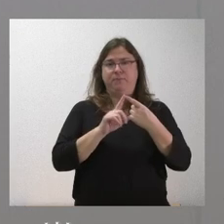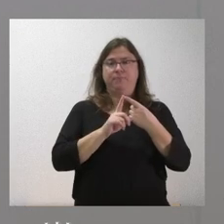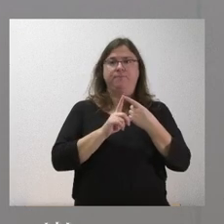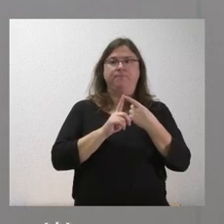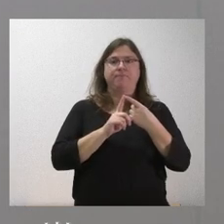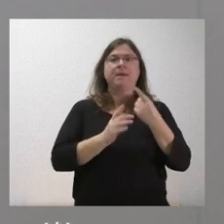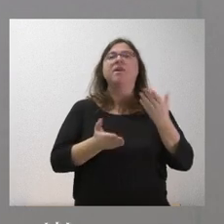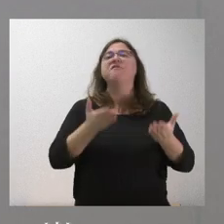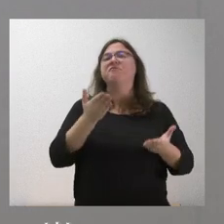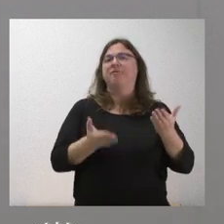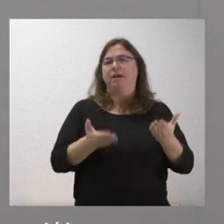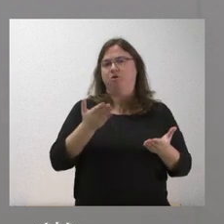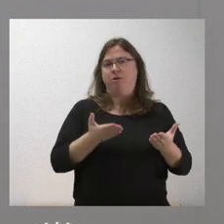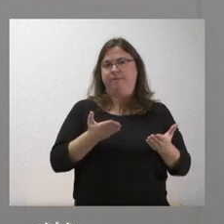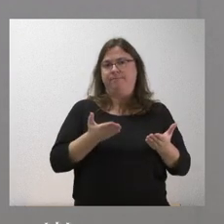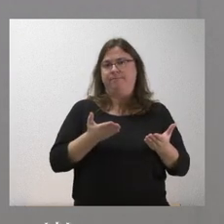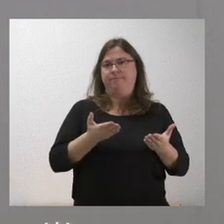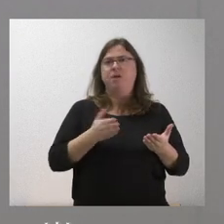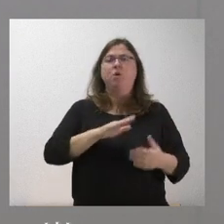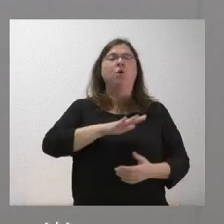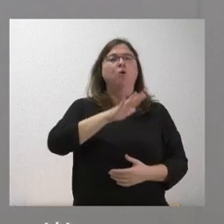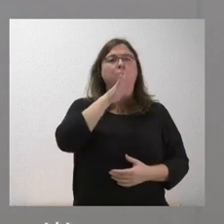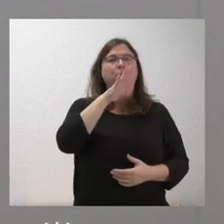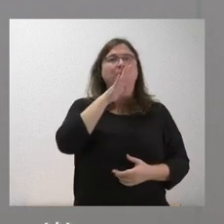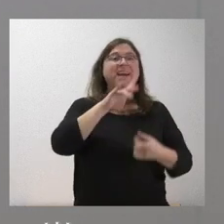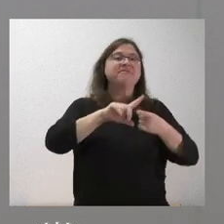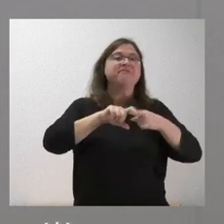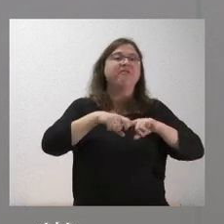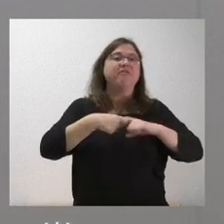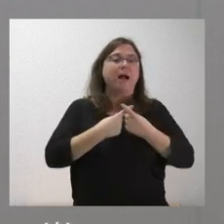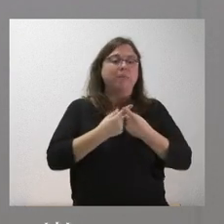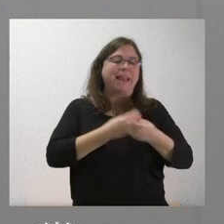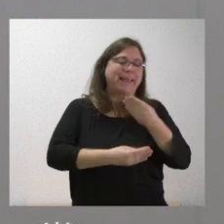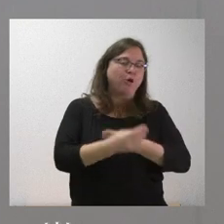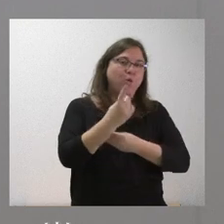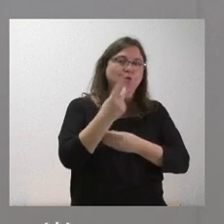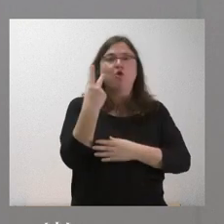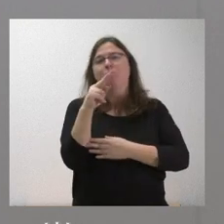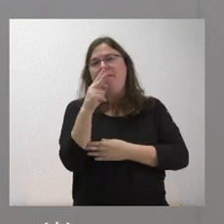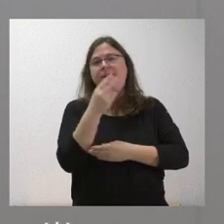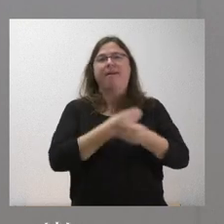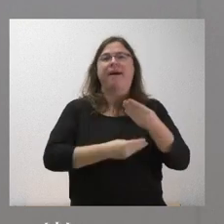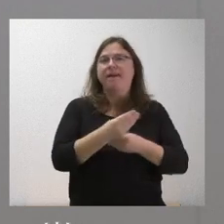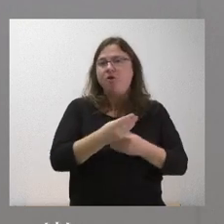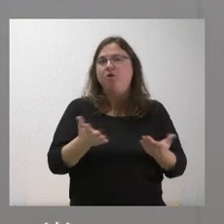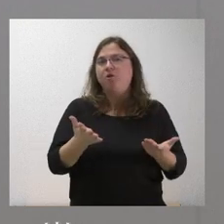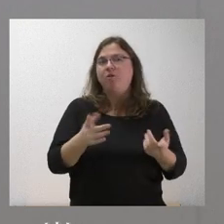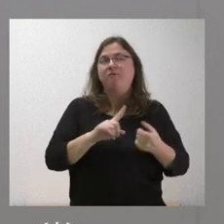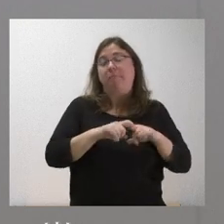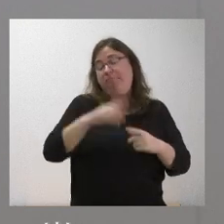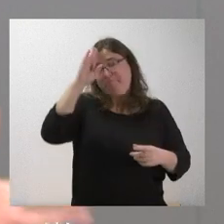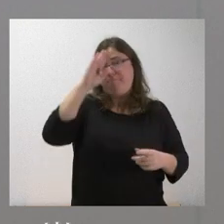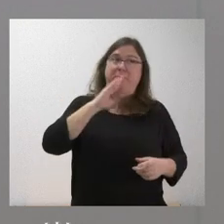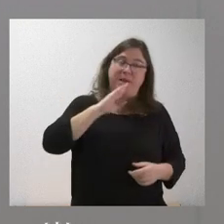valorar lógicamente Cuál es el motivo de una familia tener un hijo de una pareja o de una familia monoparental